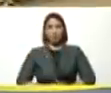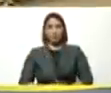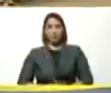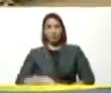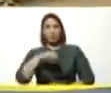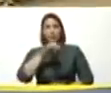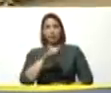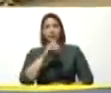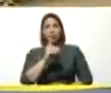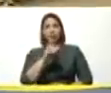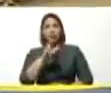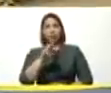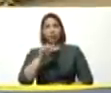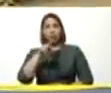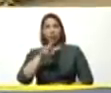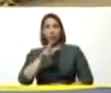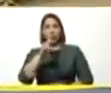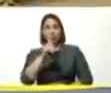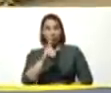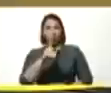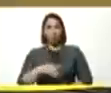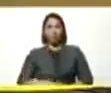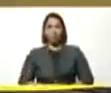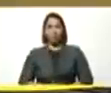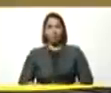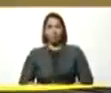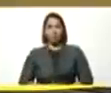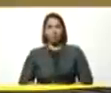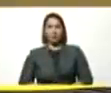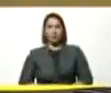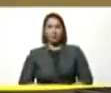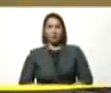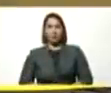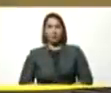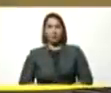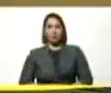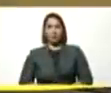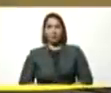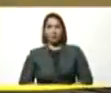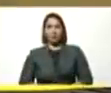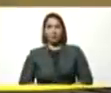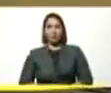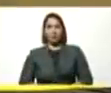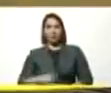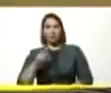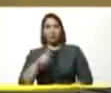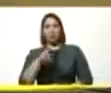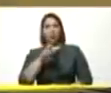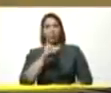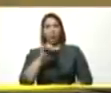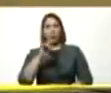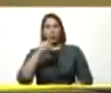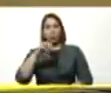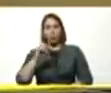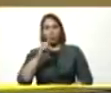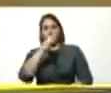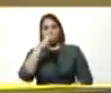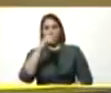Edward Stevens Betancourt Gudiño, comandante de la SODI,